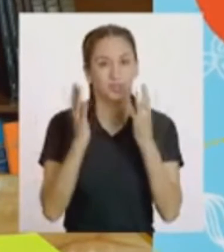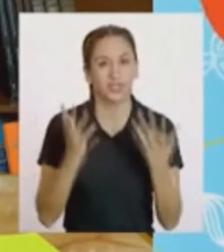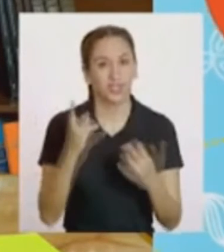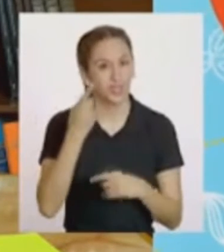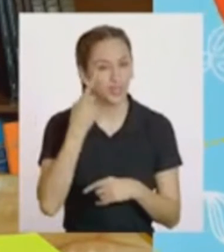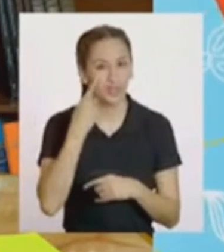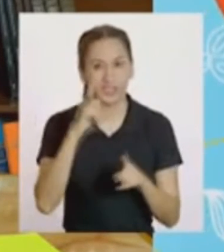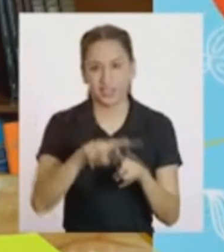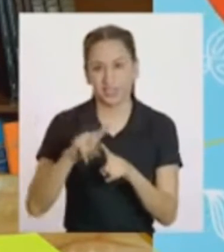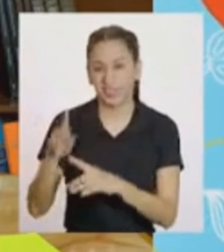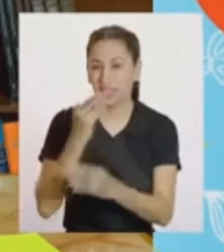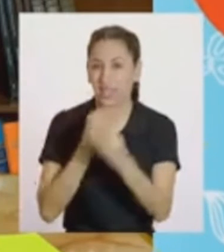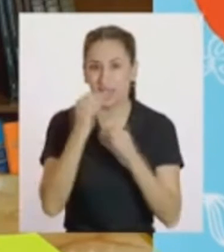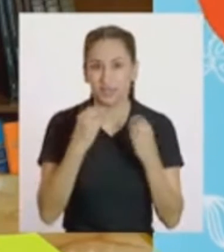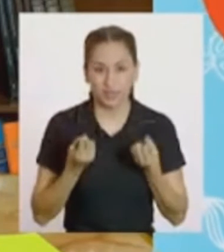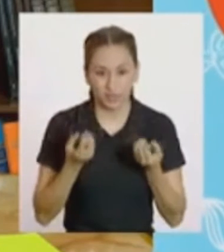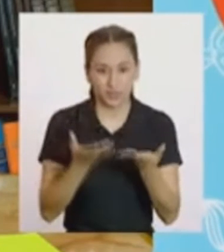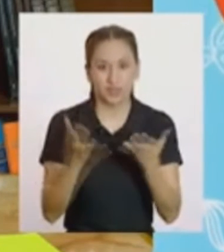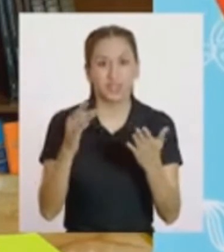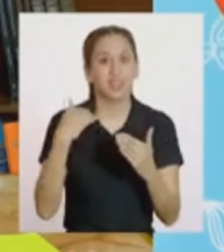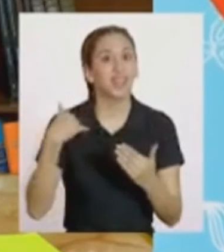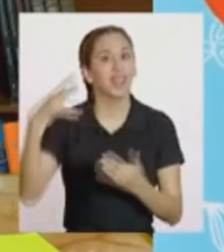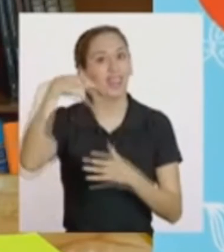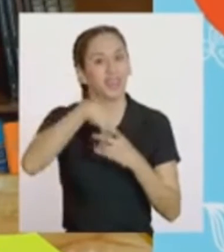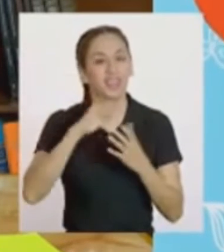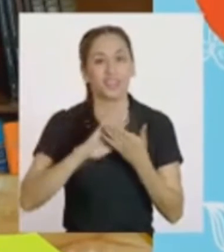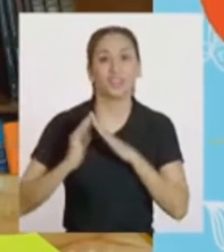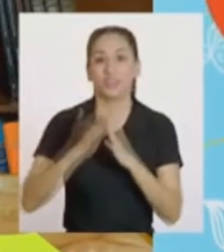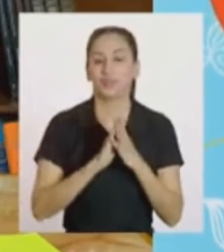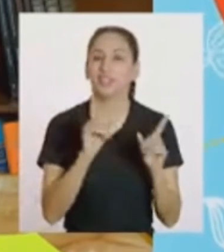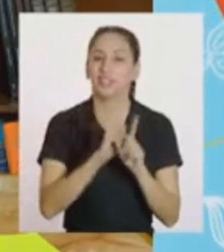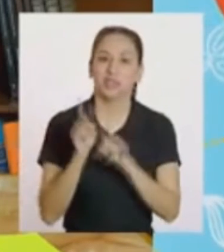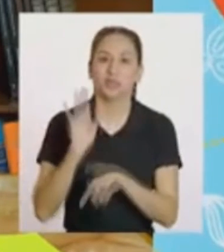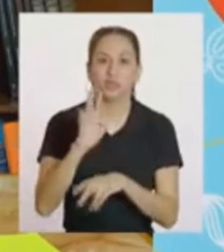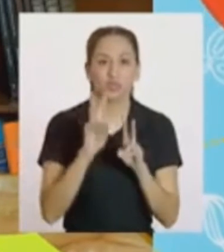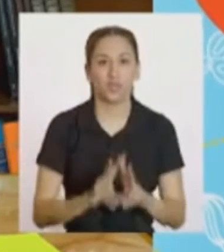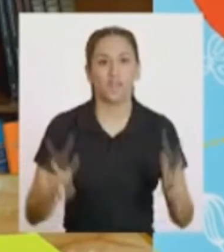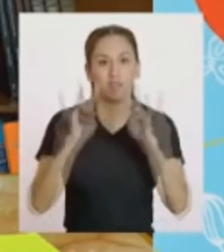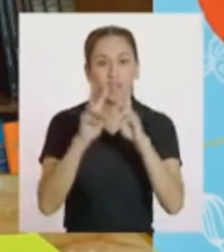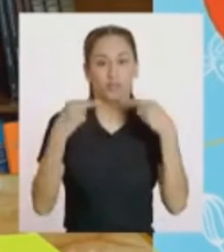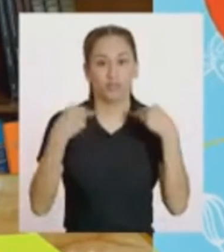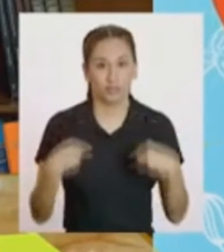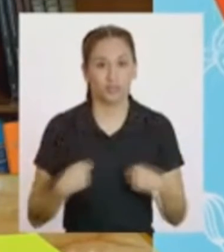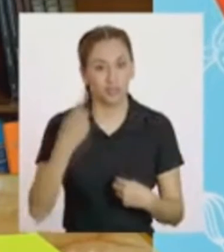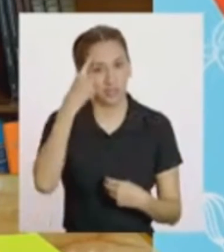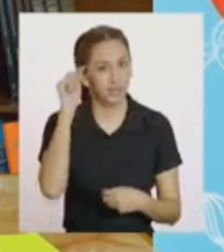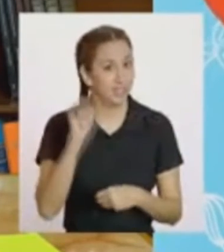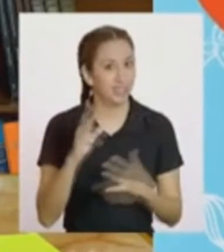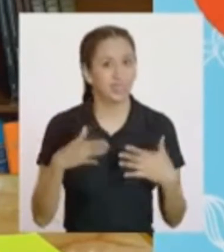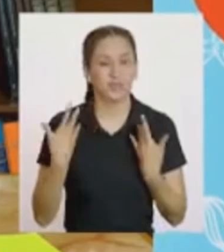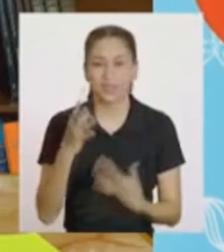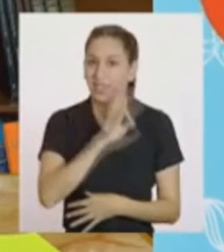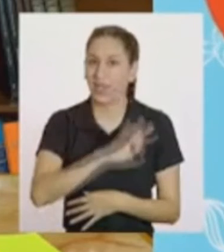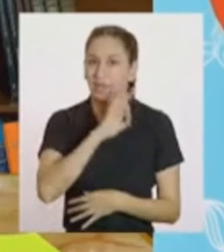importante conocer los alimentos que se producen en nuestra comunidad y también su valor nutricional, para así